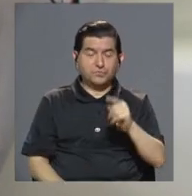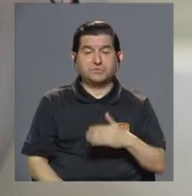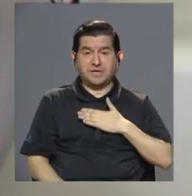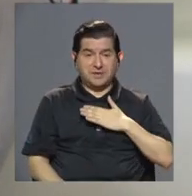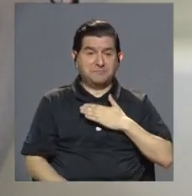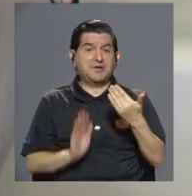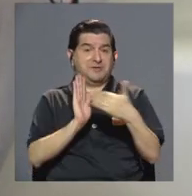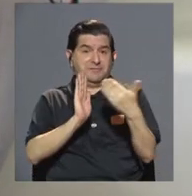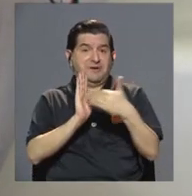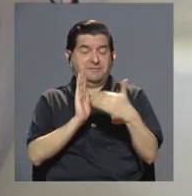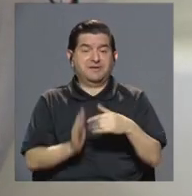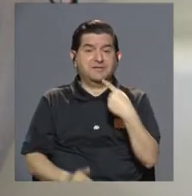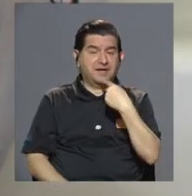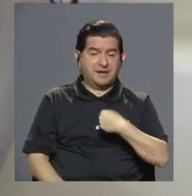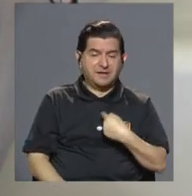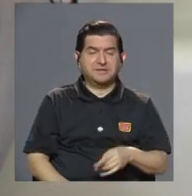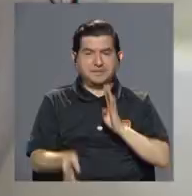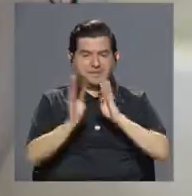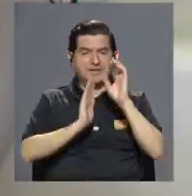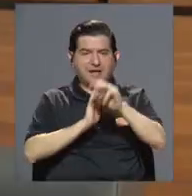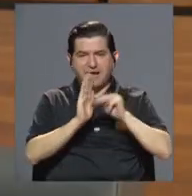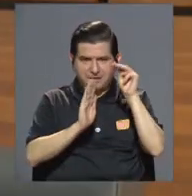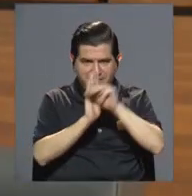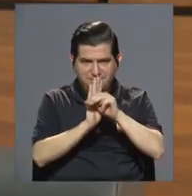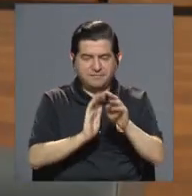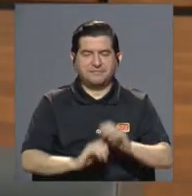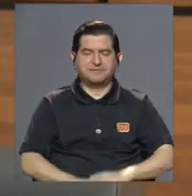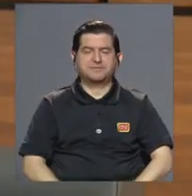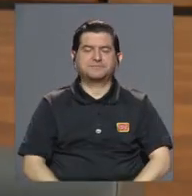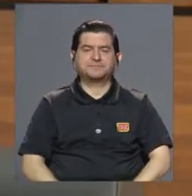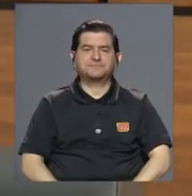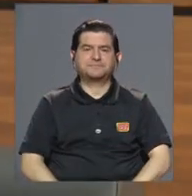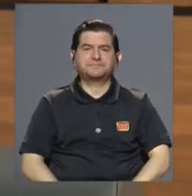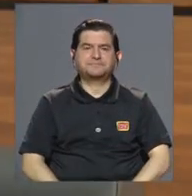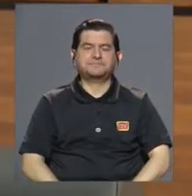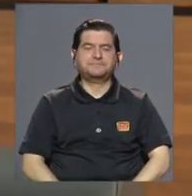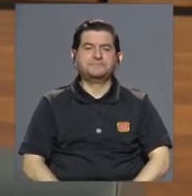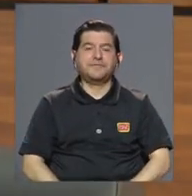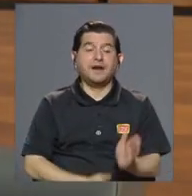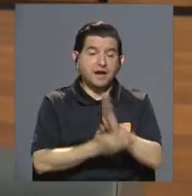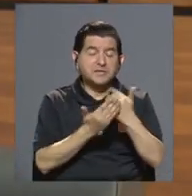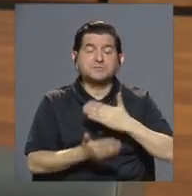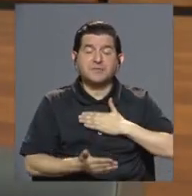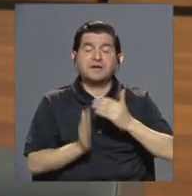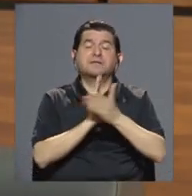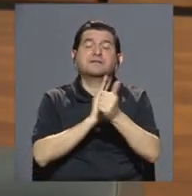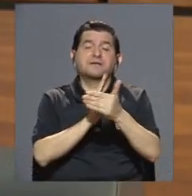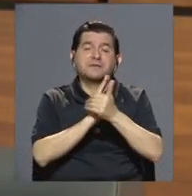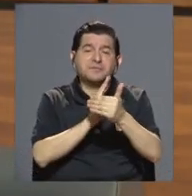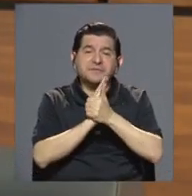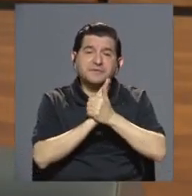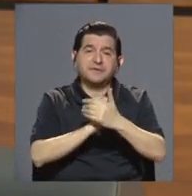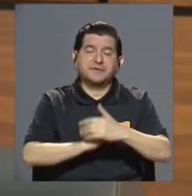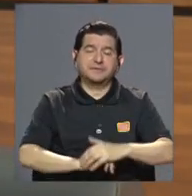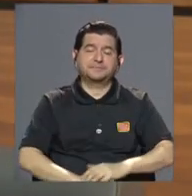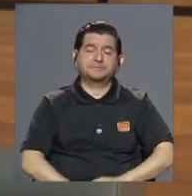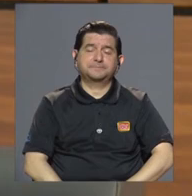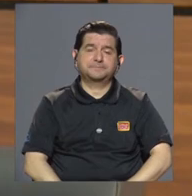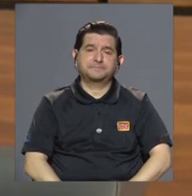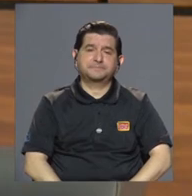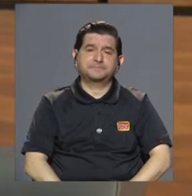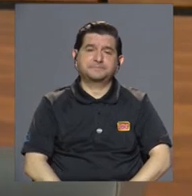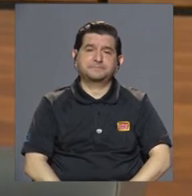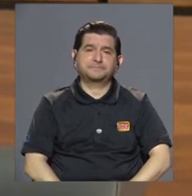desubicó cuando usted me dijo que habláramos de su currículum. Normalmente desubico a la gente, Marlon, ese es parte de mi don. Vea.